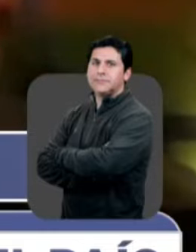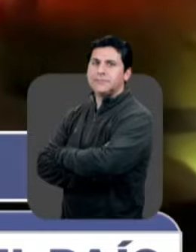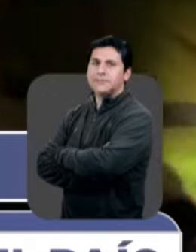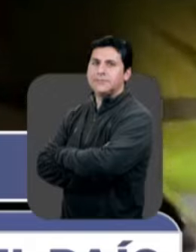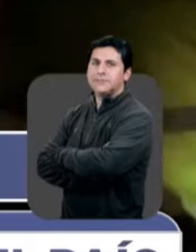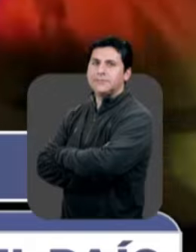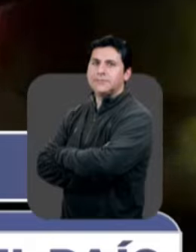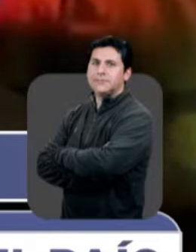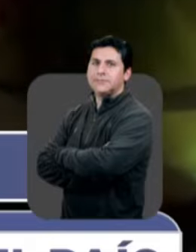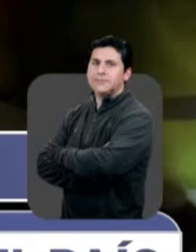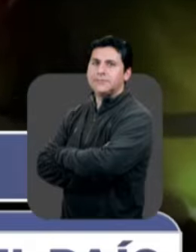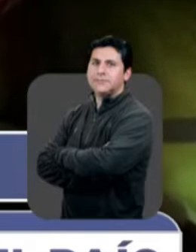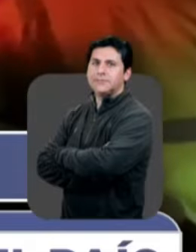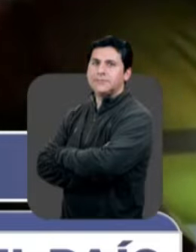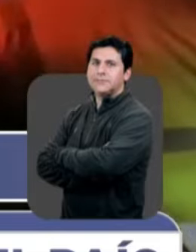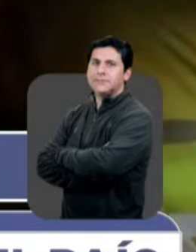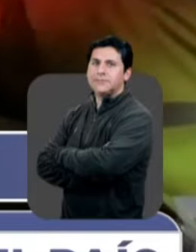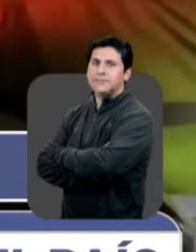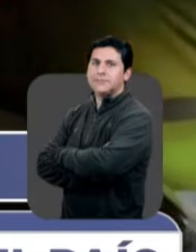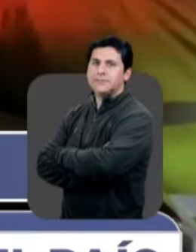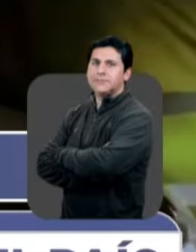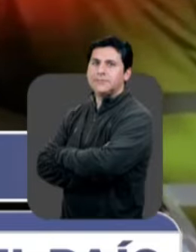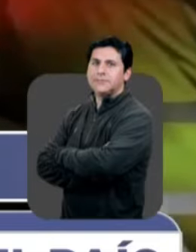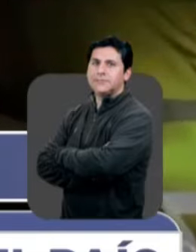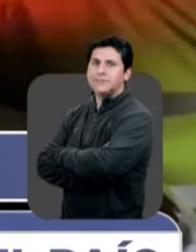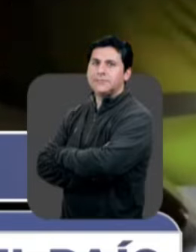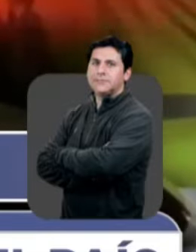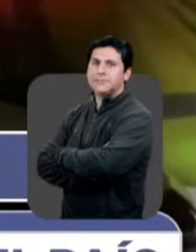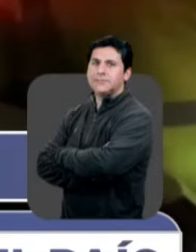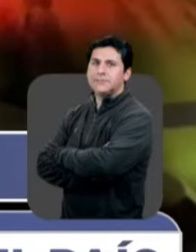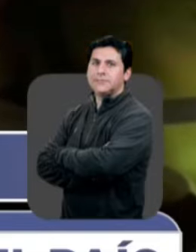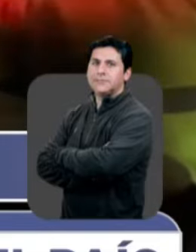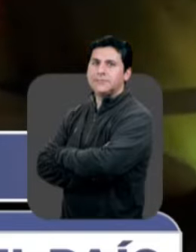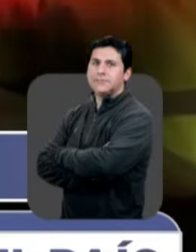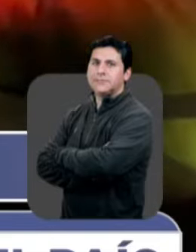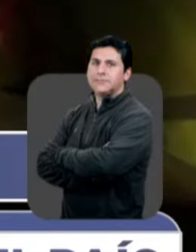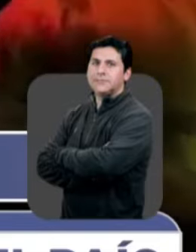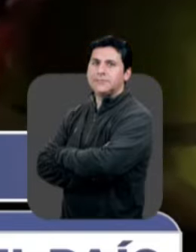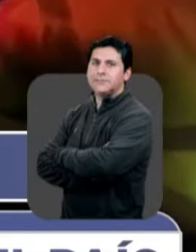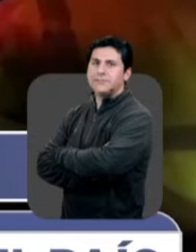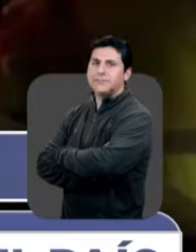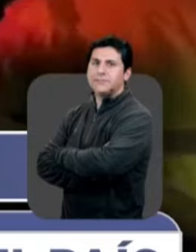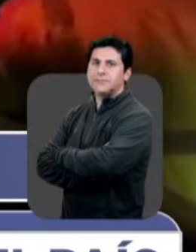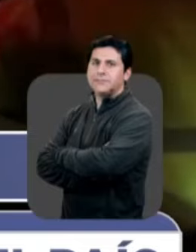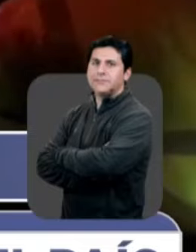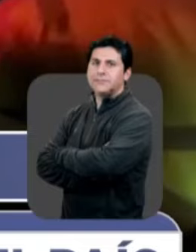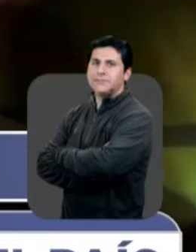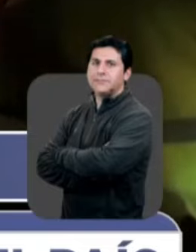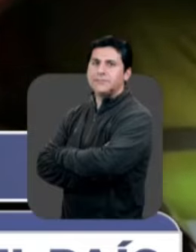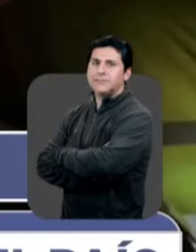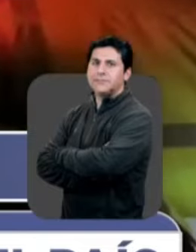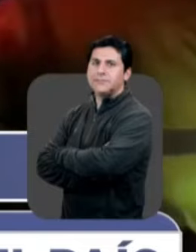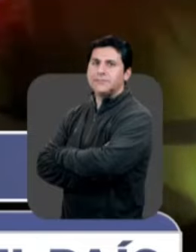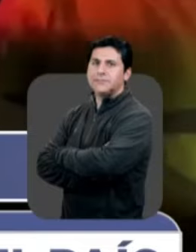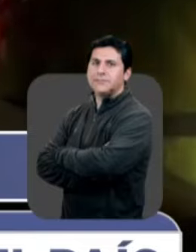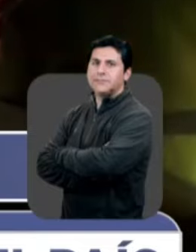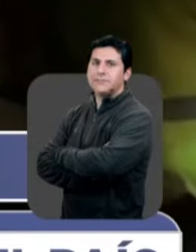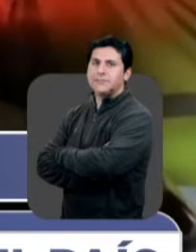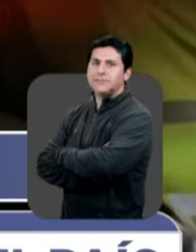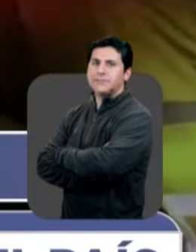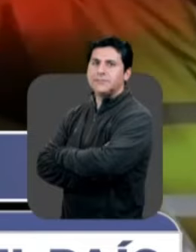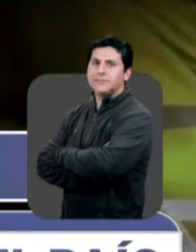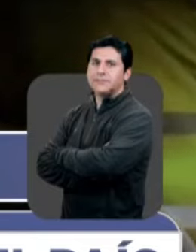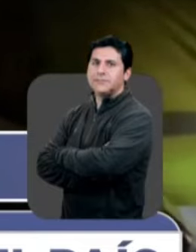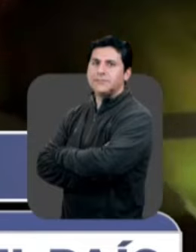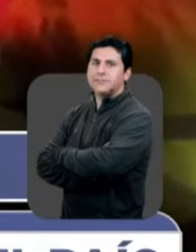Homicidios y también del equipo contra el crimen organizado de la Policía, de la Fiscalía Nacional, bien digo, en torno